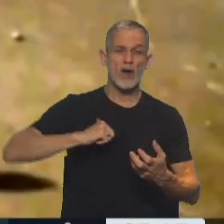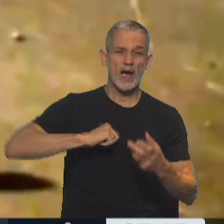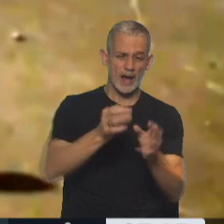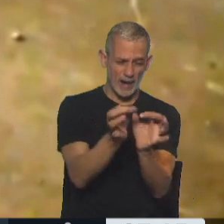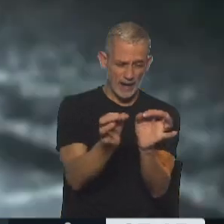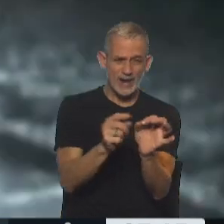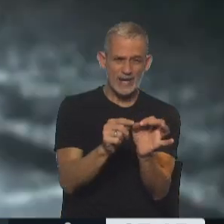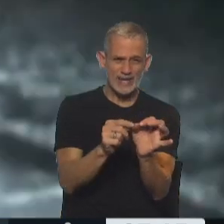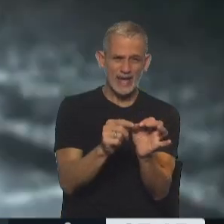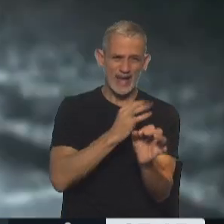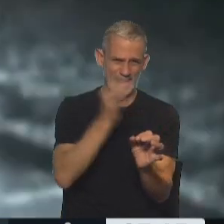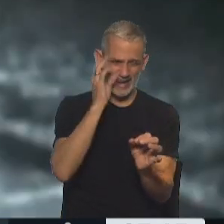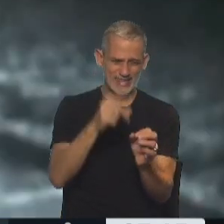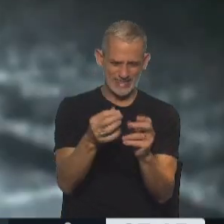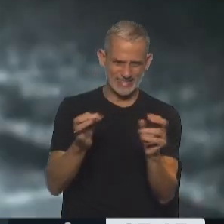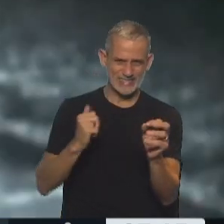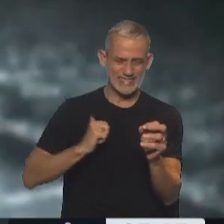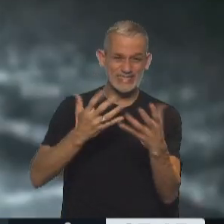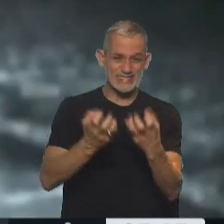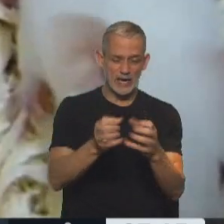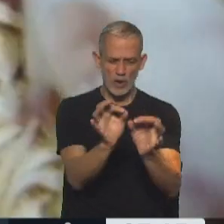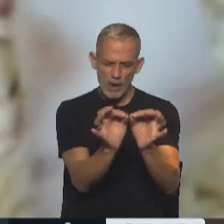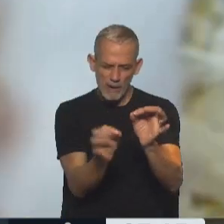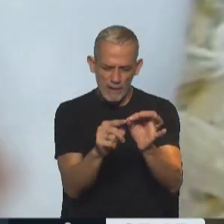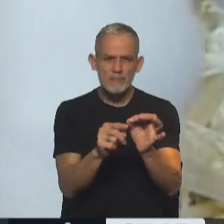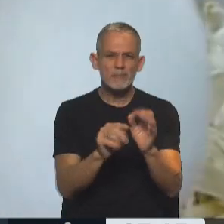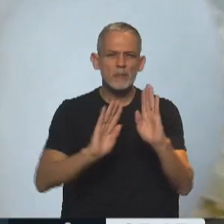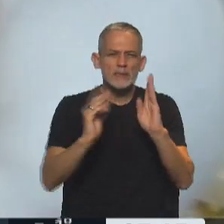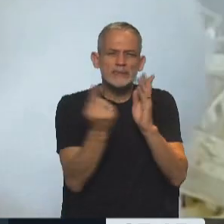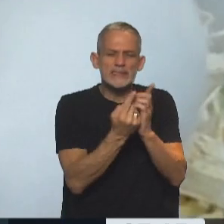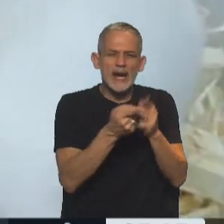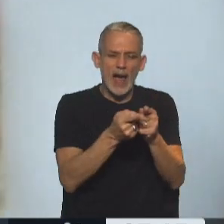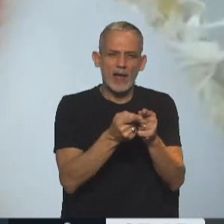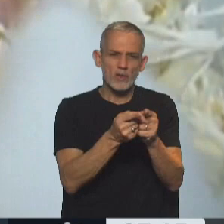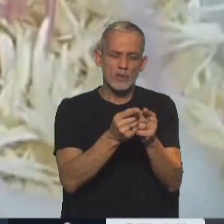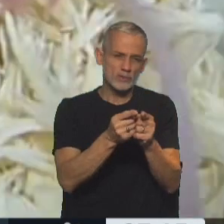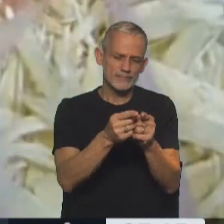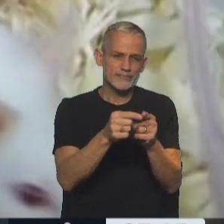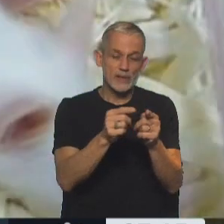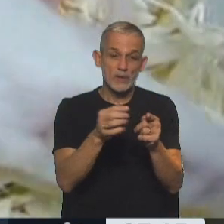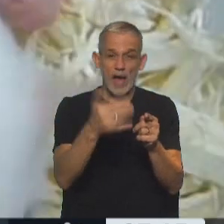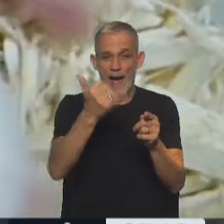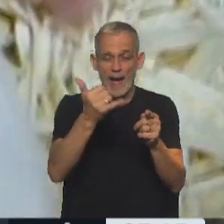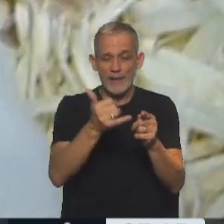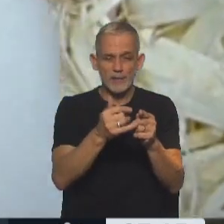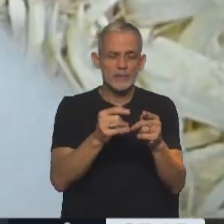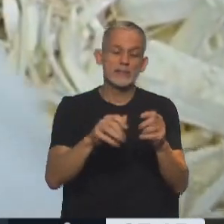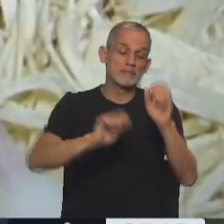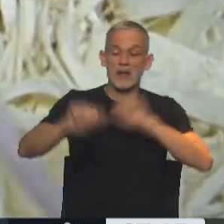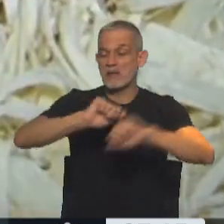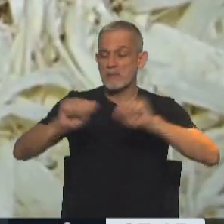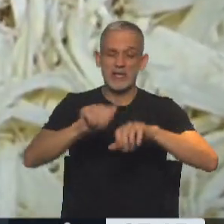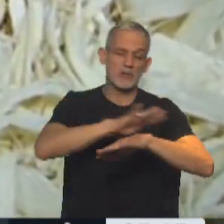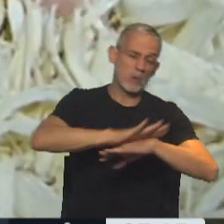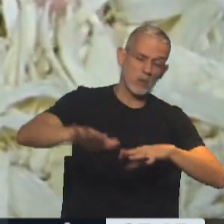la materia fecal, y generalmente esto pasa en ámbitos que son cerrados, entonces, si está y uno hace una limpieza